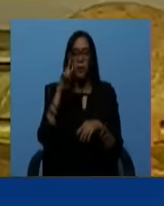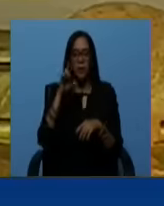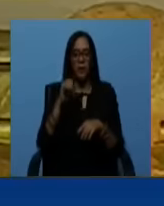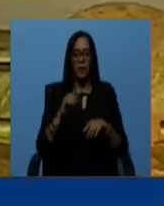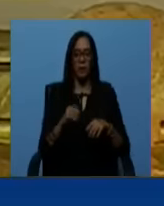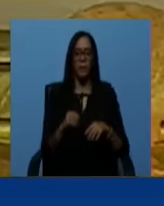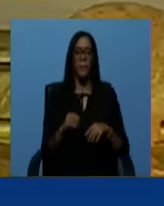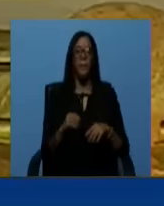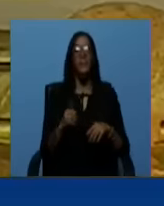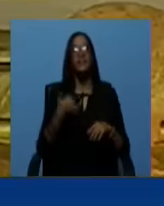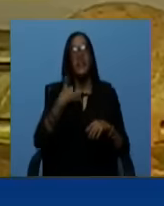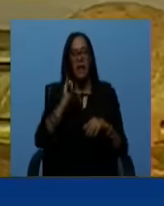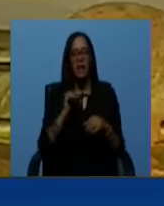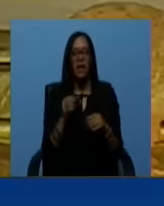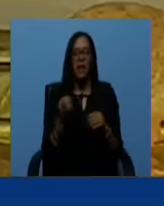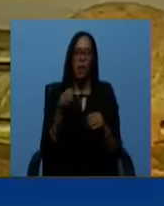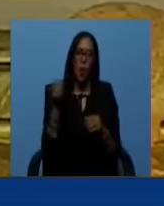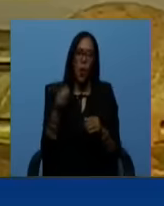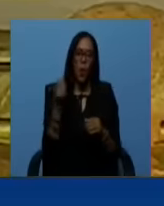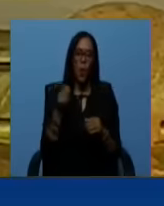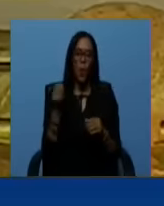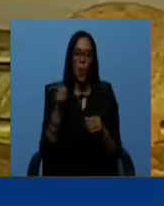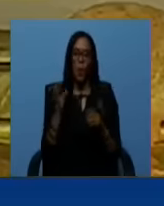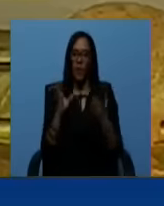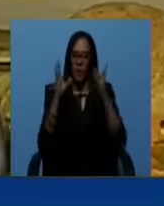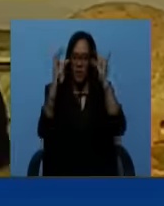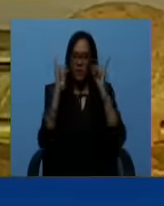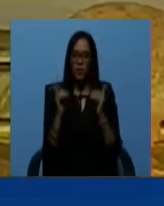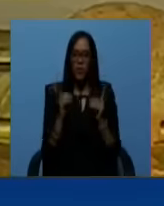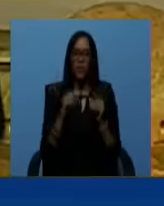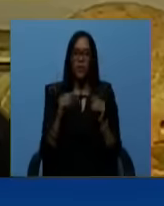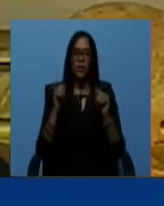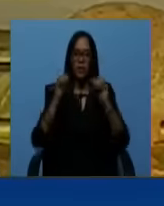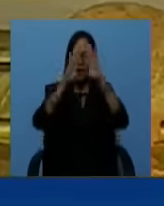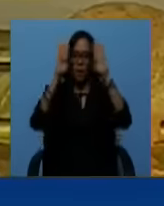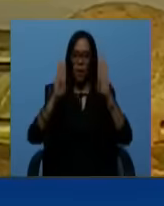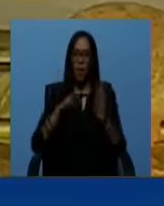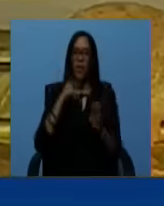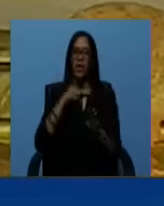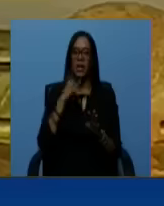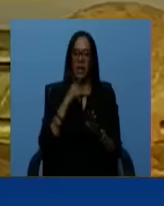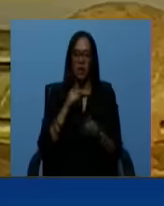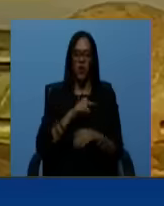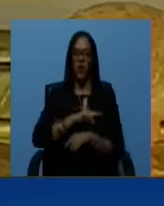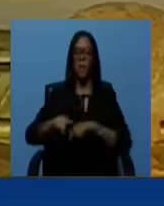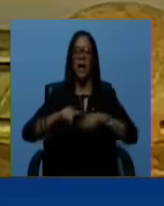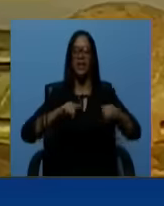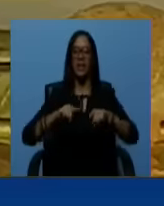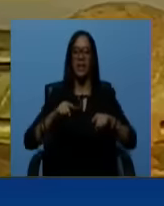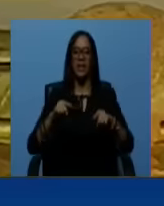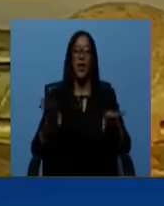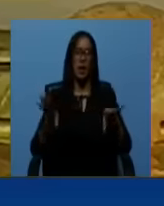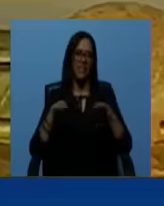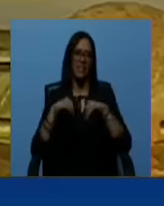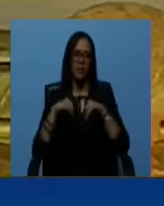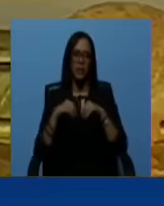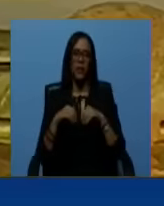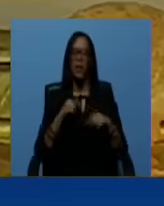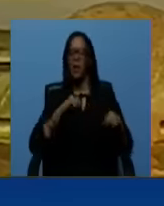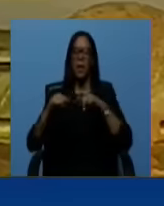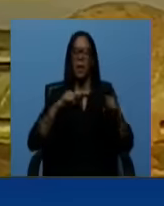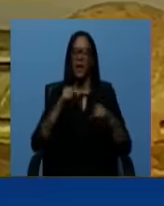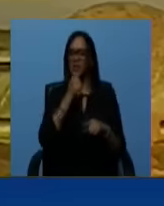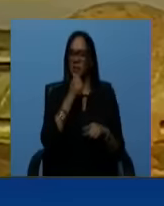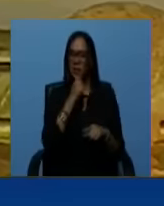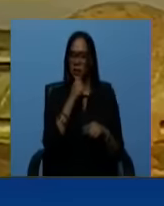Que había como un determinismo geopolítico. Los que mandan y los que obedecen. Los que mandan, los